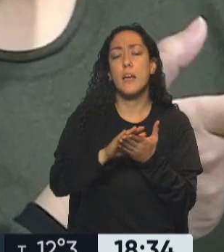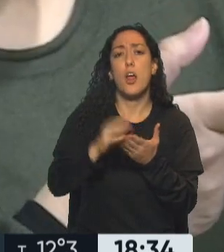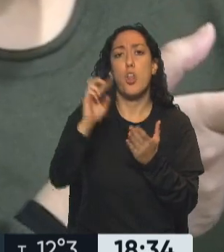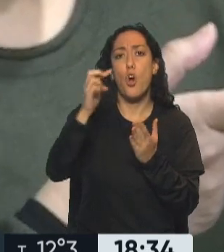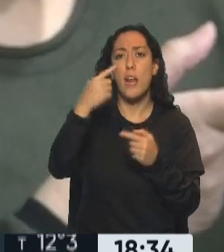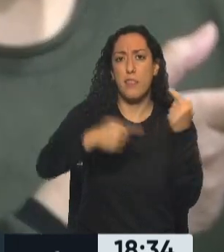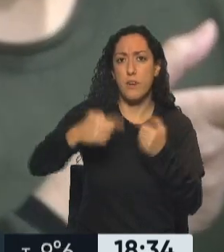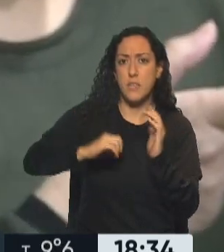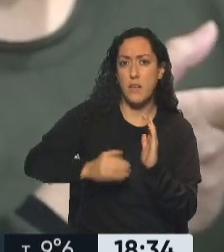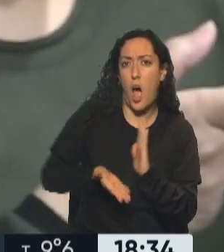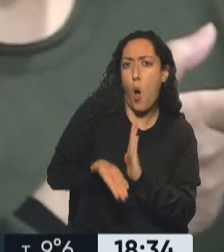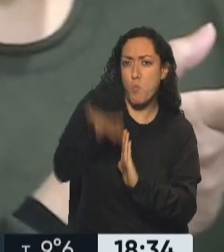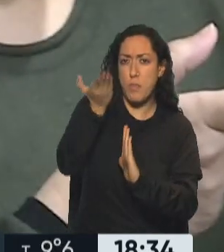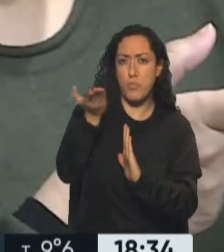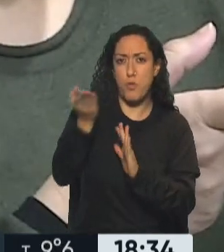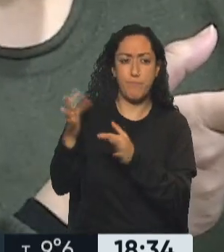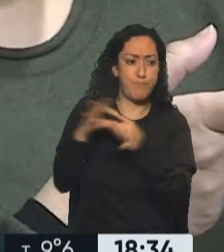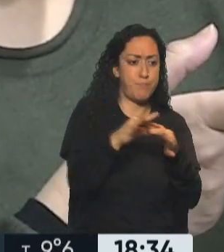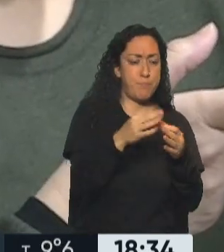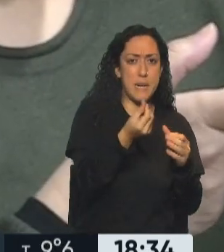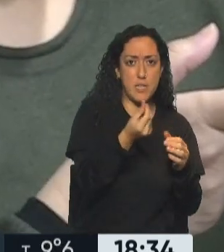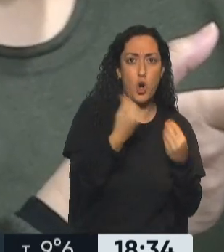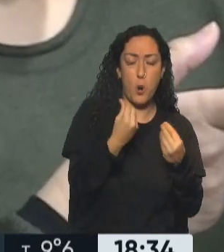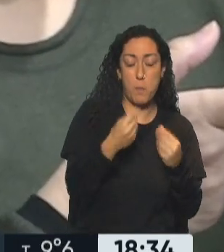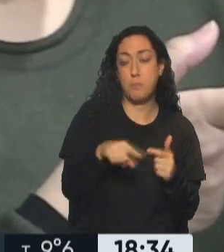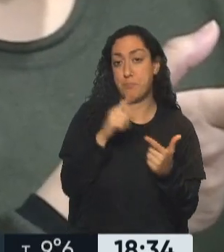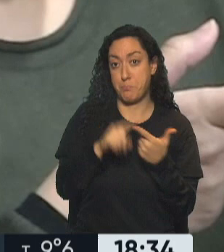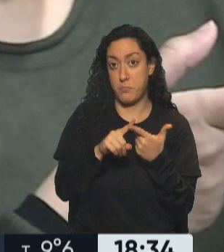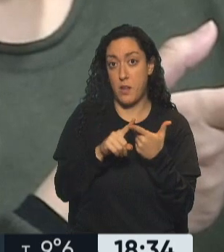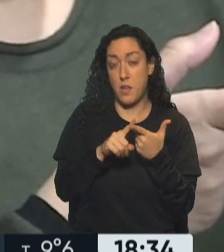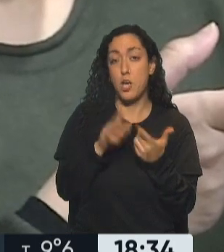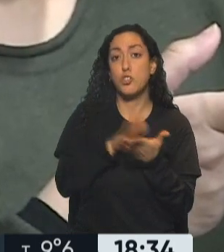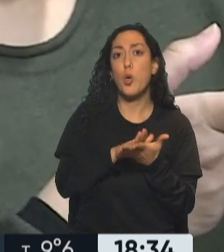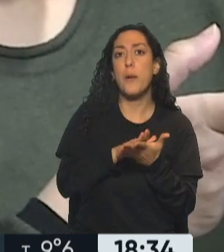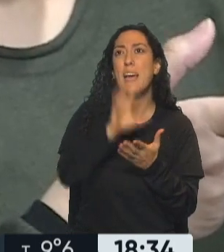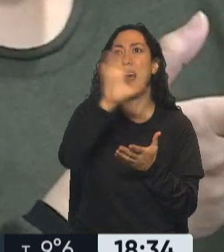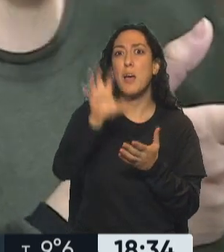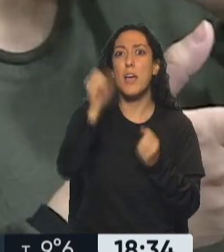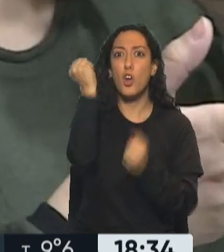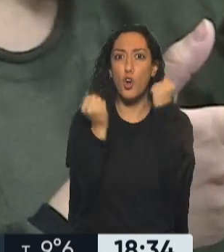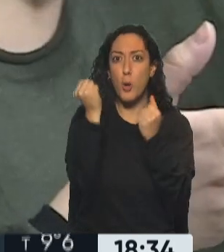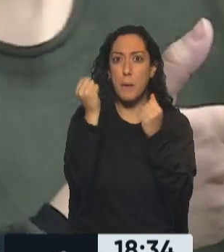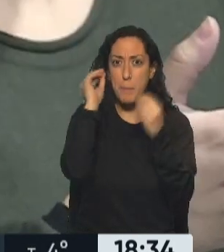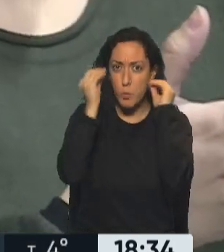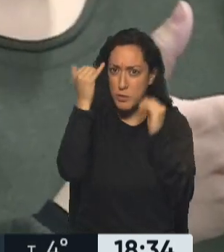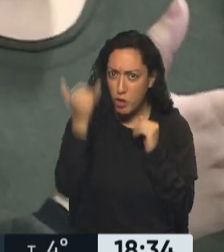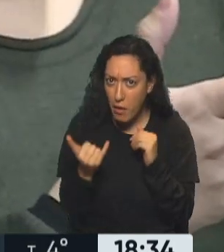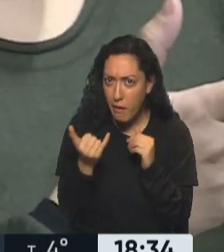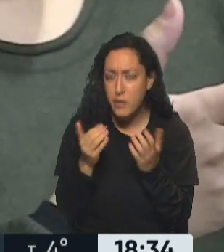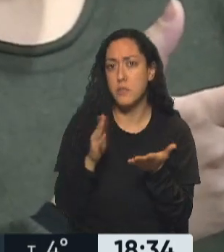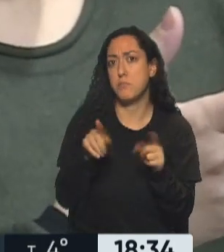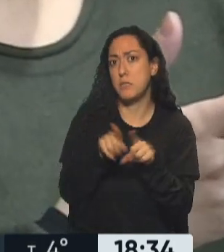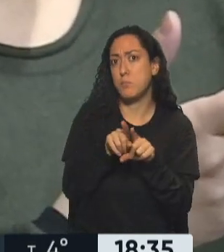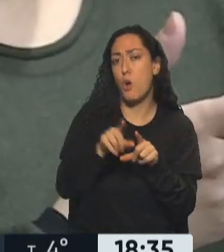tipos de dólares? Si hay preocupación, y lo habló con el gobernador, por las economías provinciales, que tras las medidas del lunes, este cepo a las